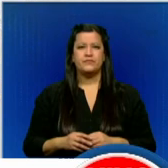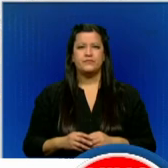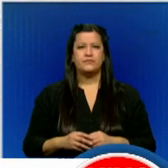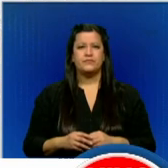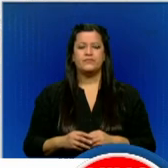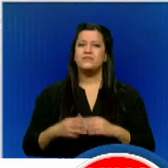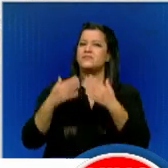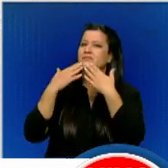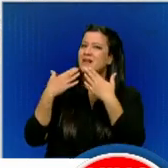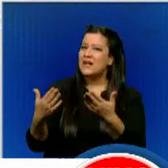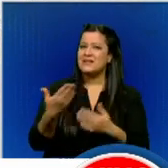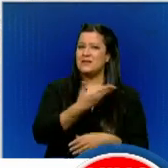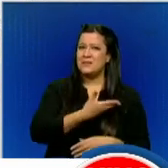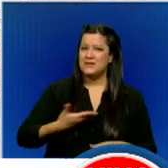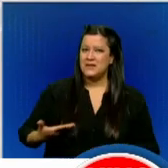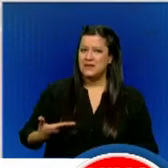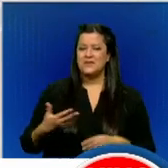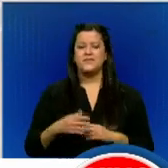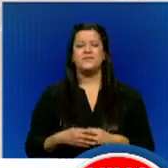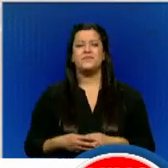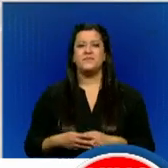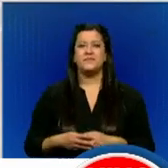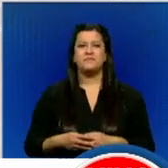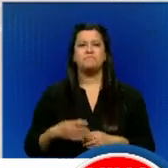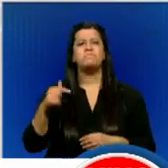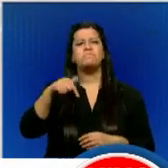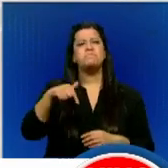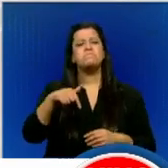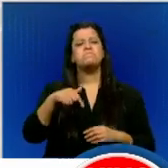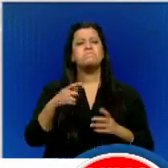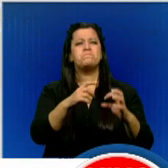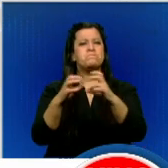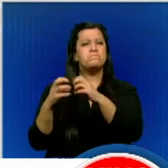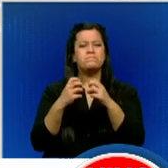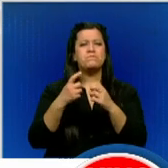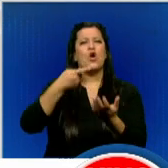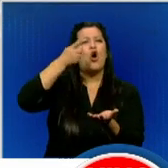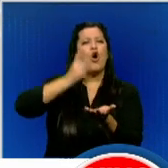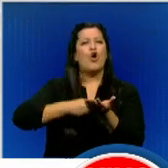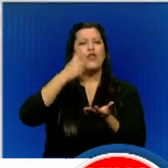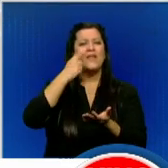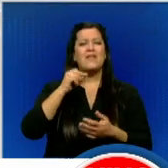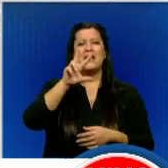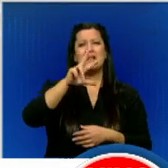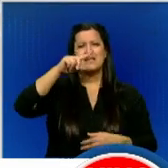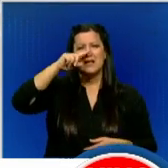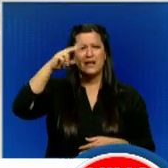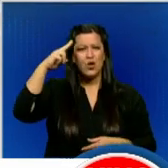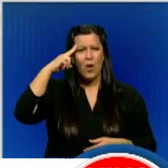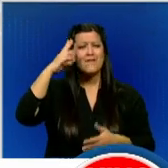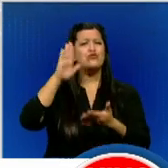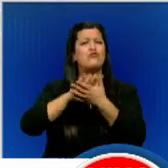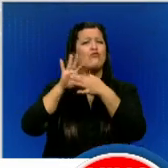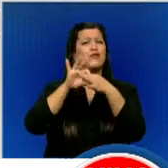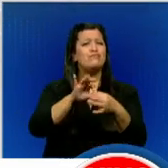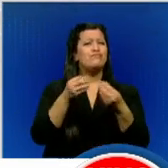muchas gracias señor presidente venimos a tratar el orden del día de 379 que tiene que